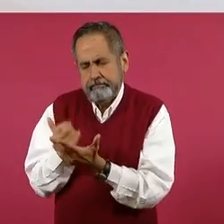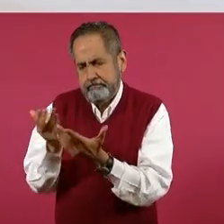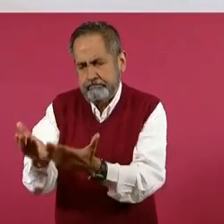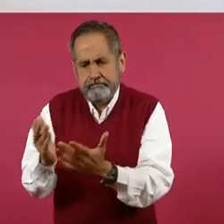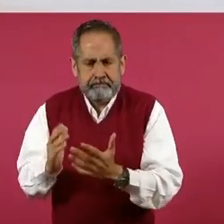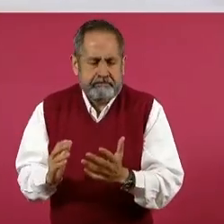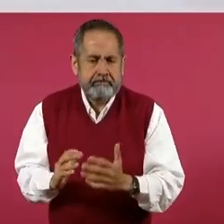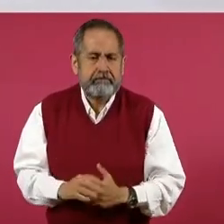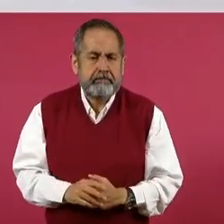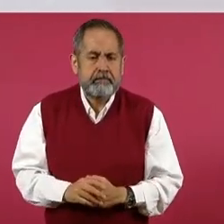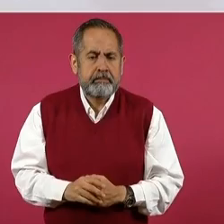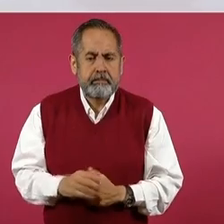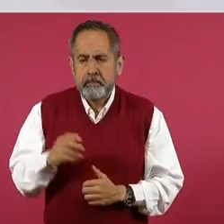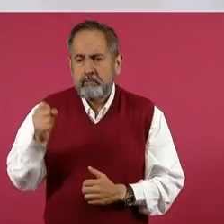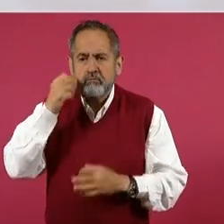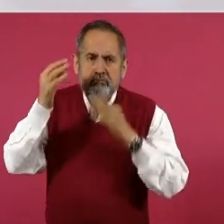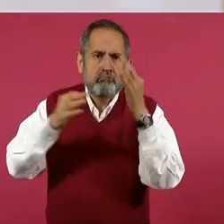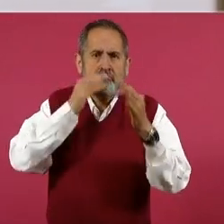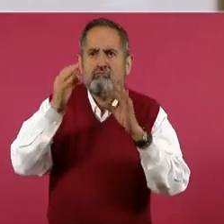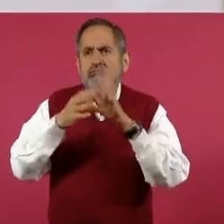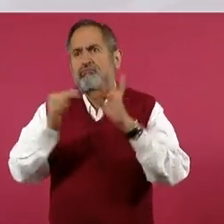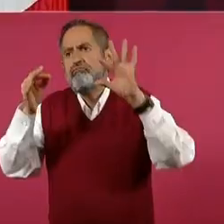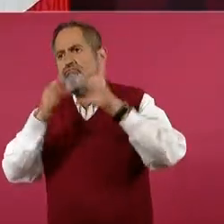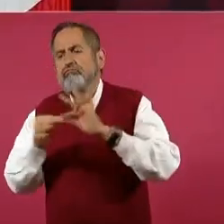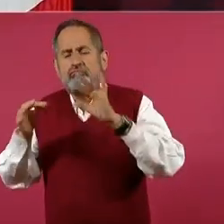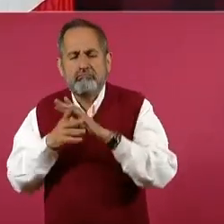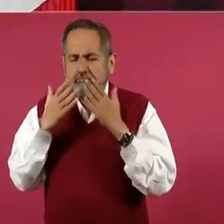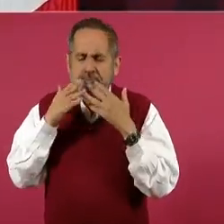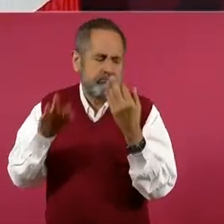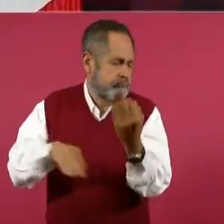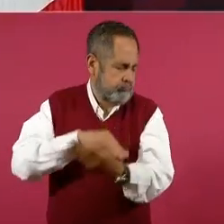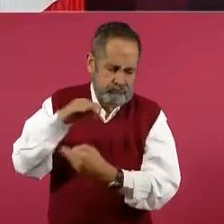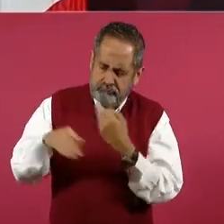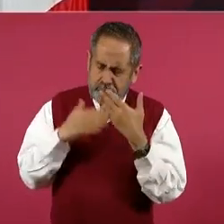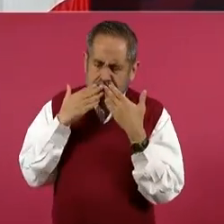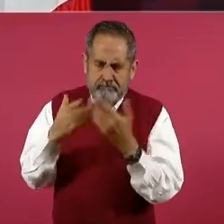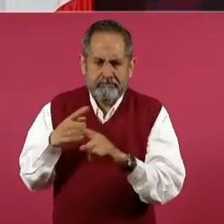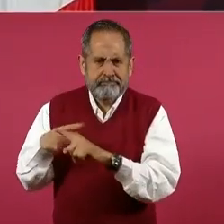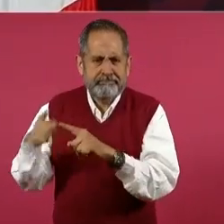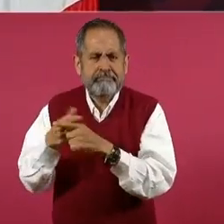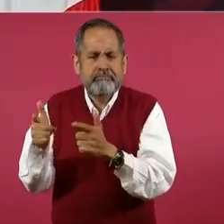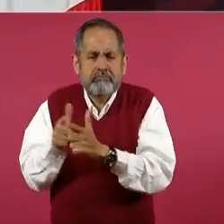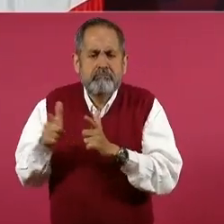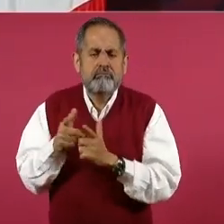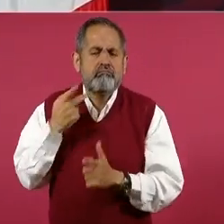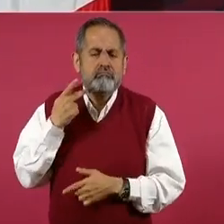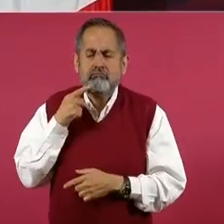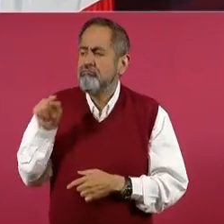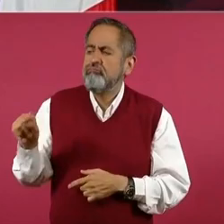hicieron muy buenas campañas, todos, de todos los partidos,